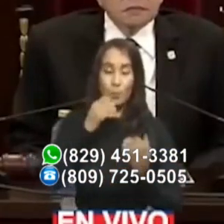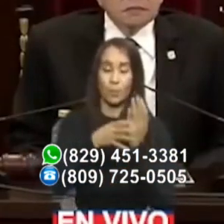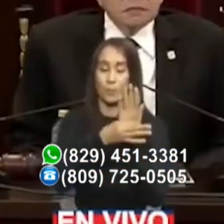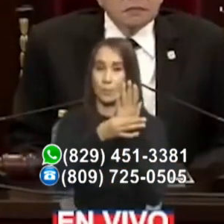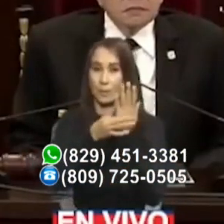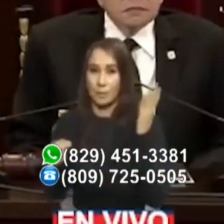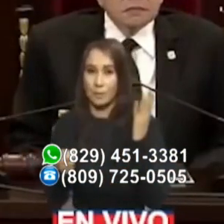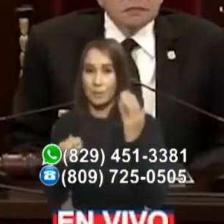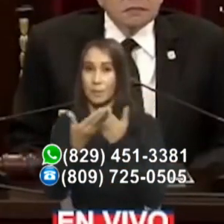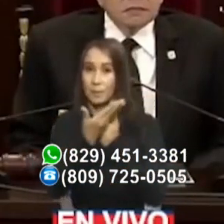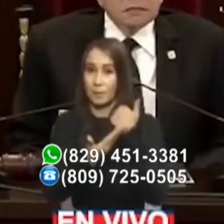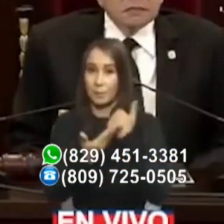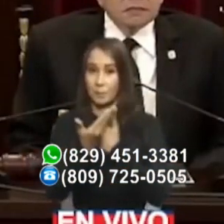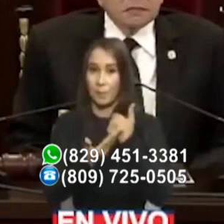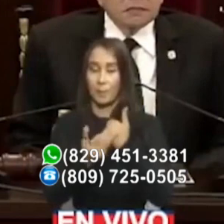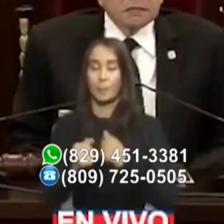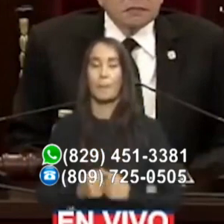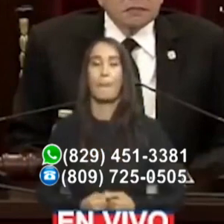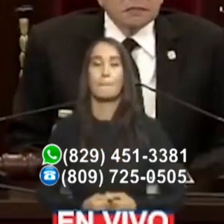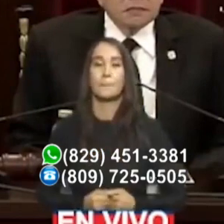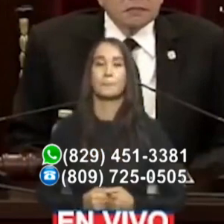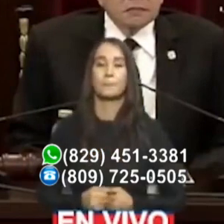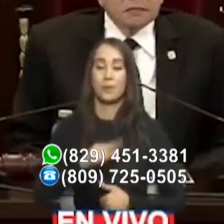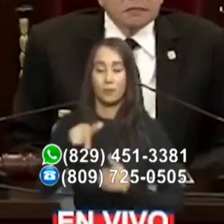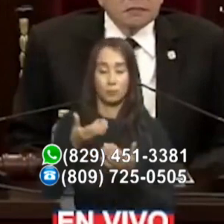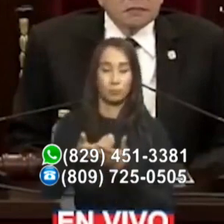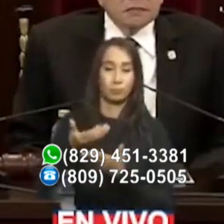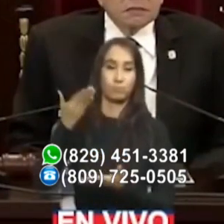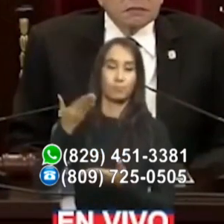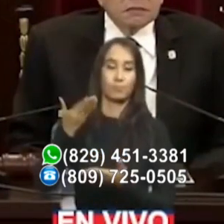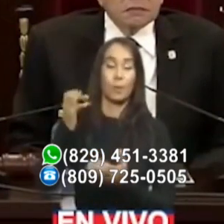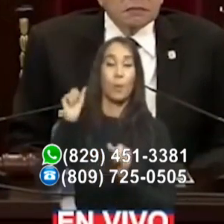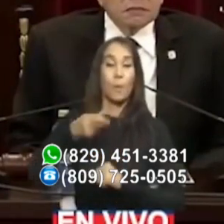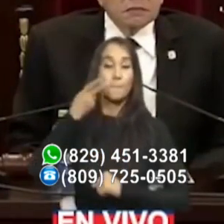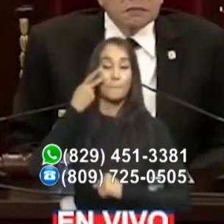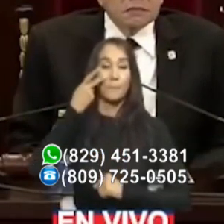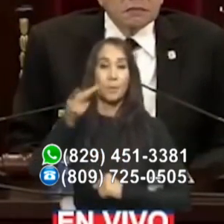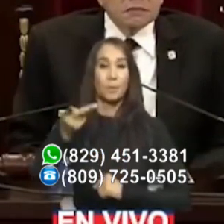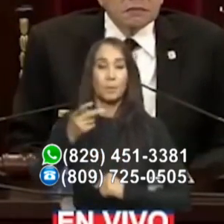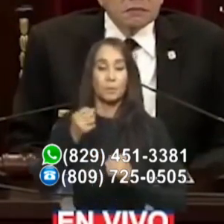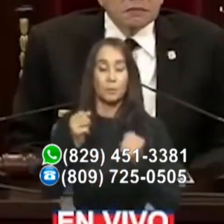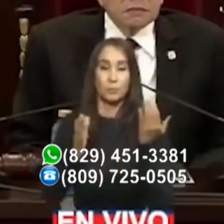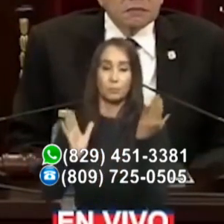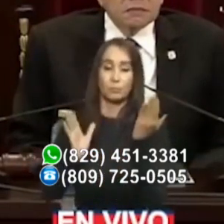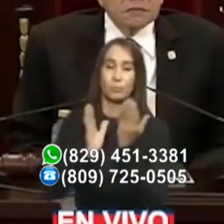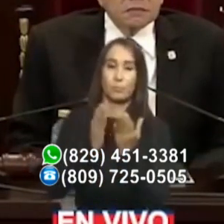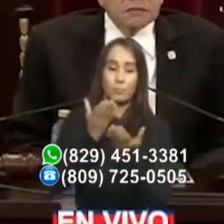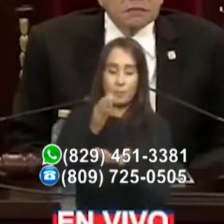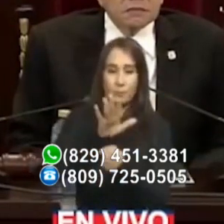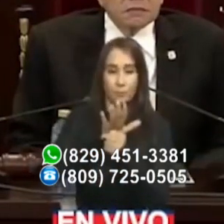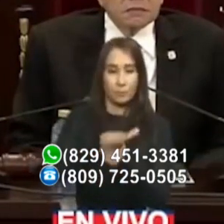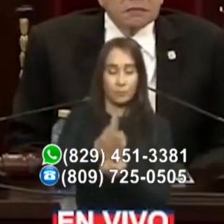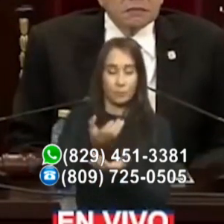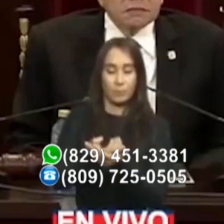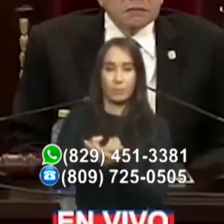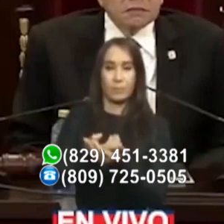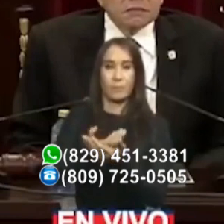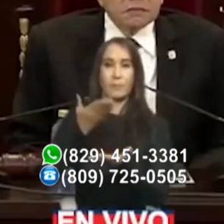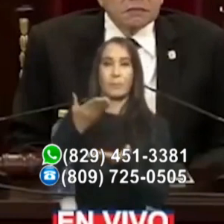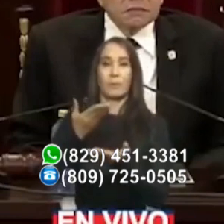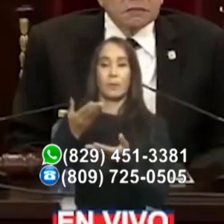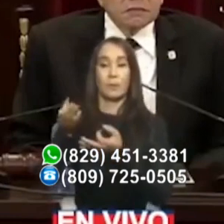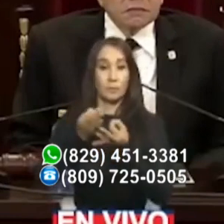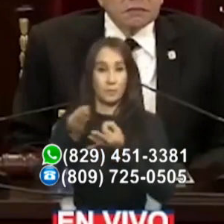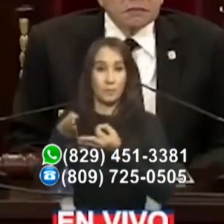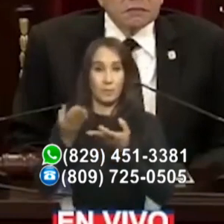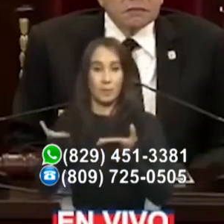expectativas en torno al discurso de rendición de cuentas del presidente Luis Abinader. En el marco de la conmemoración del